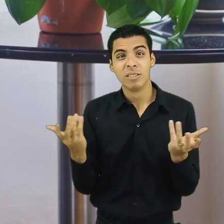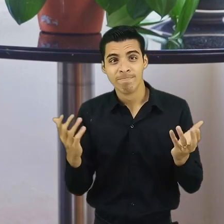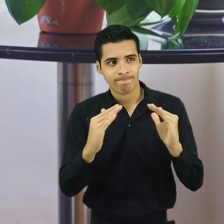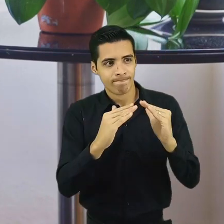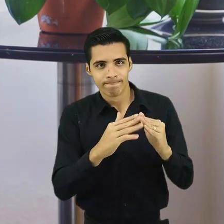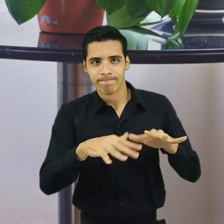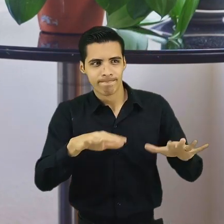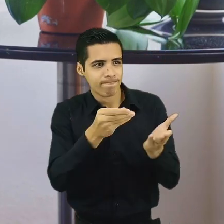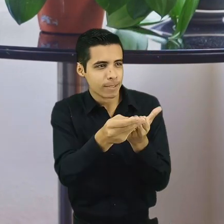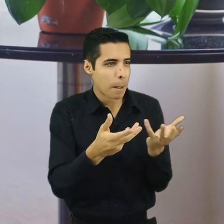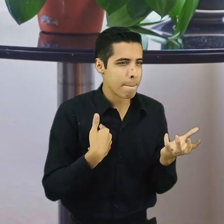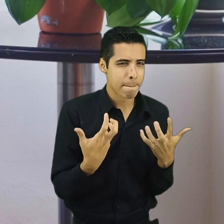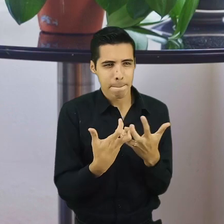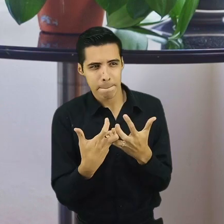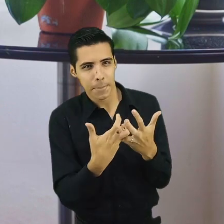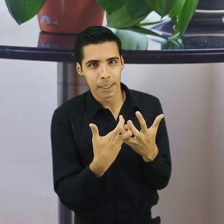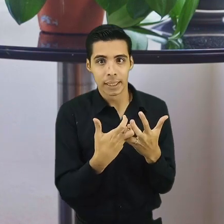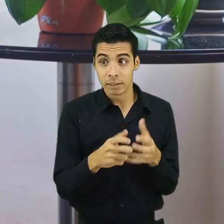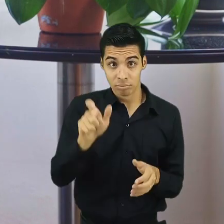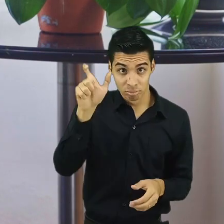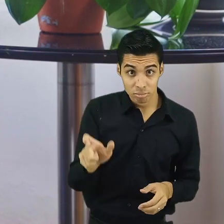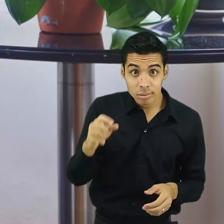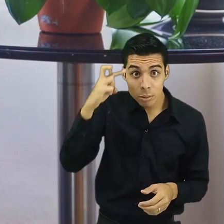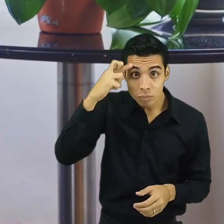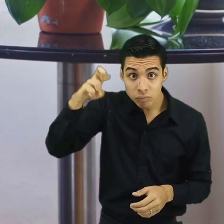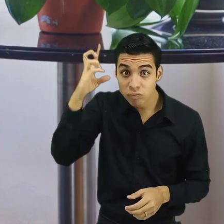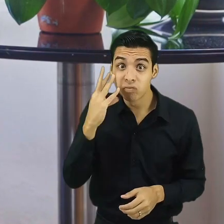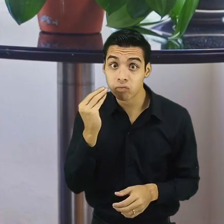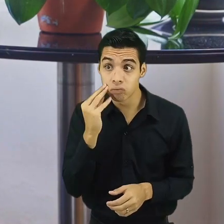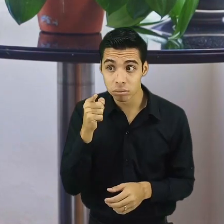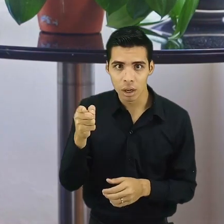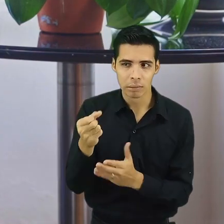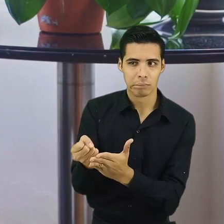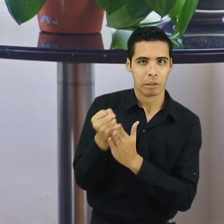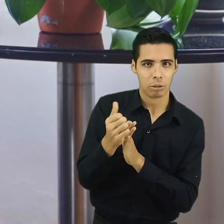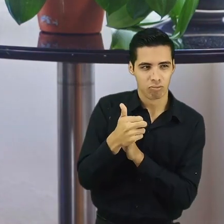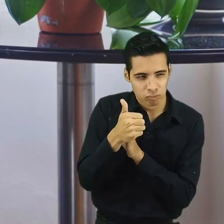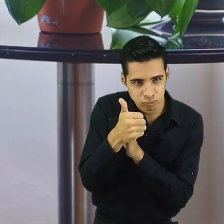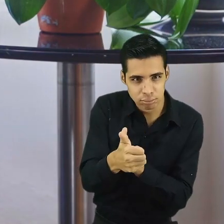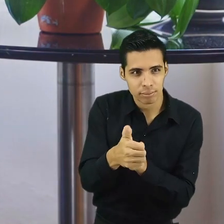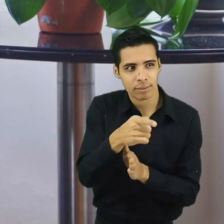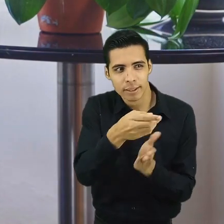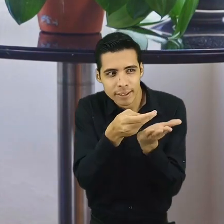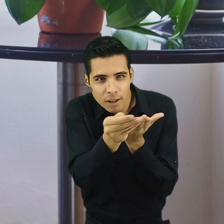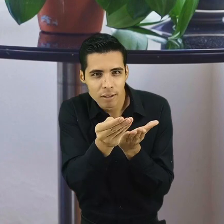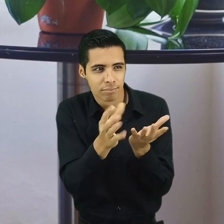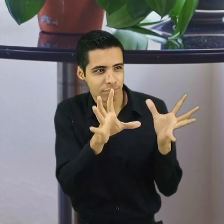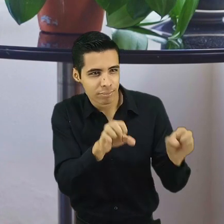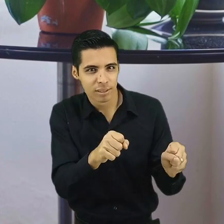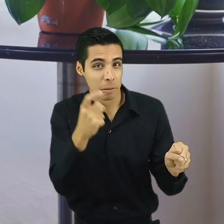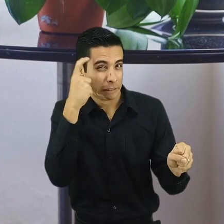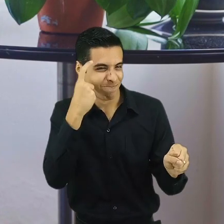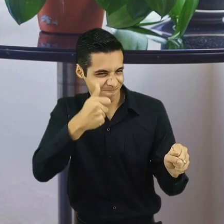menos en el mundo inmobiliario. Este especialista te guiará a conocer bien cuáles son las tendencias del sector, cuáles compras puedes hacer de